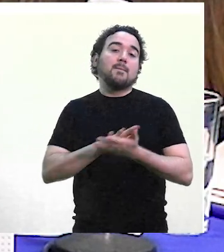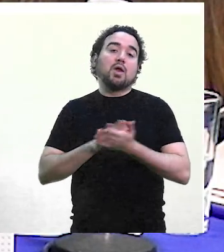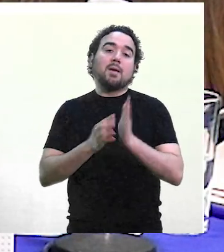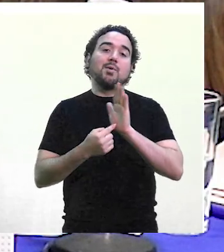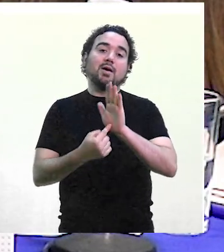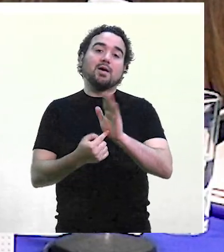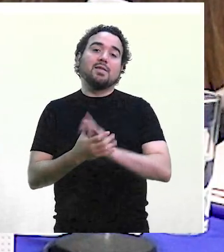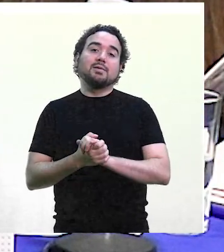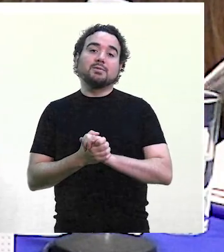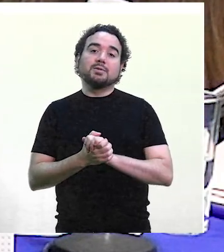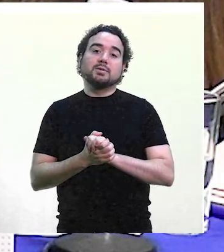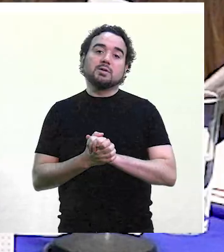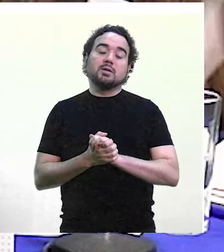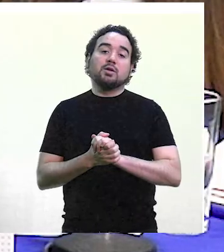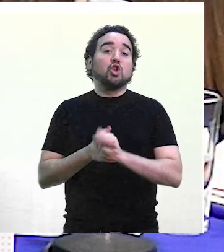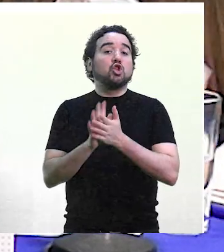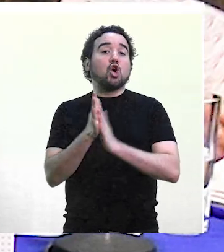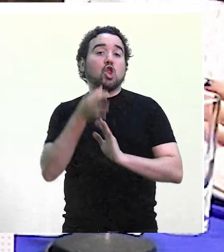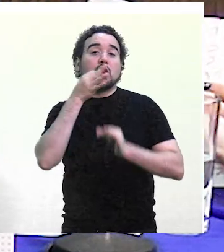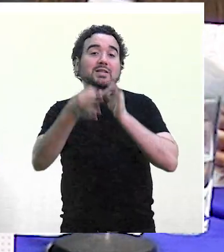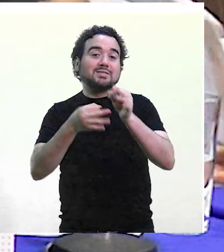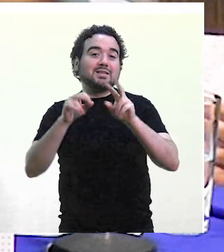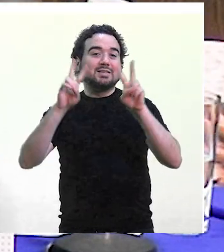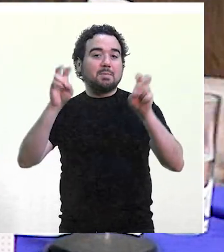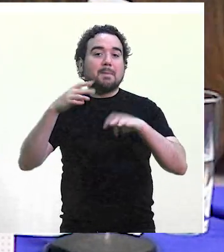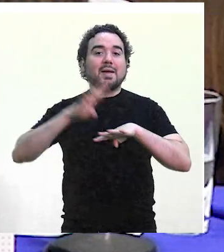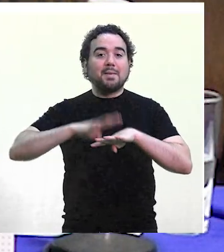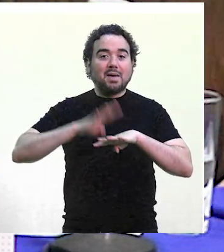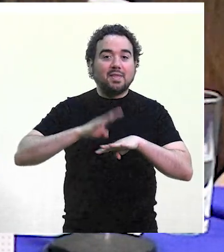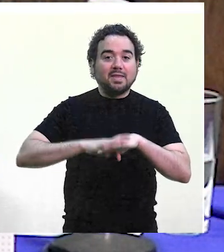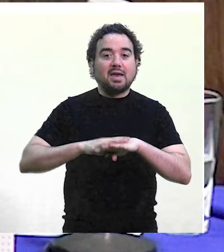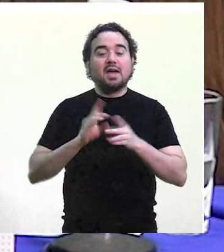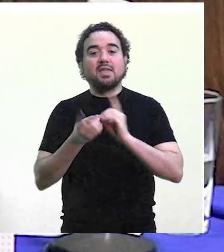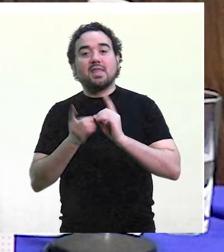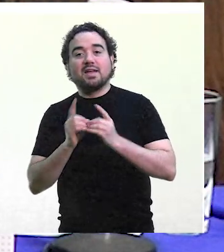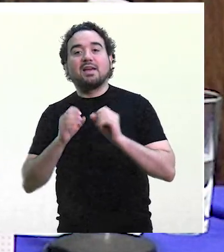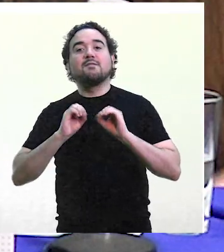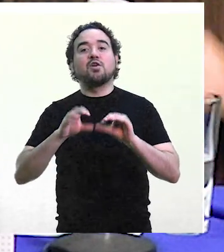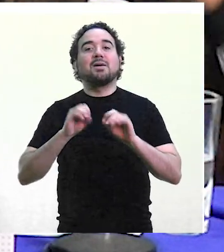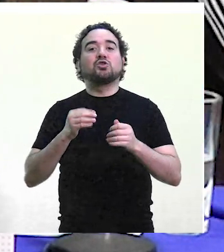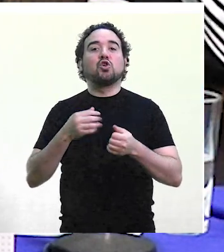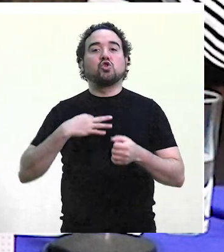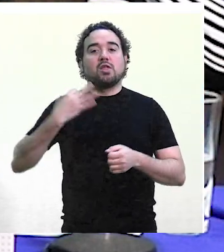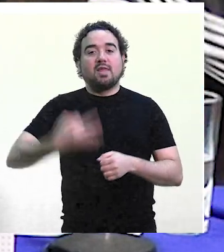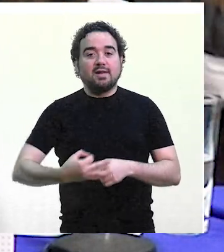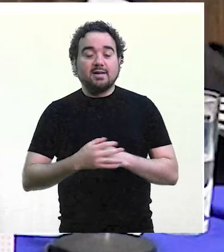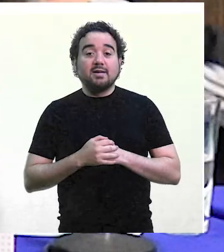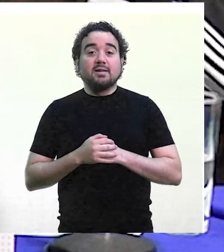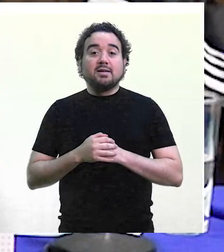comentan nombre. ahí en- Sí. Y mira, y por ejemplo bueno, en realidad todos hablan desde la matemática, la didáctica y la formación ciudadana.